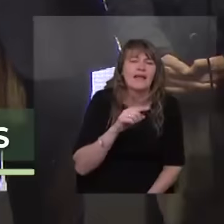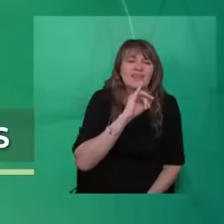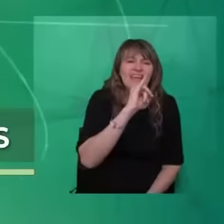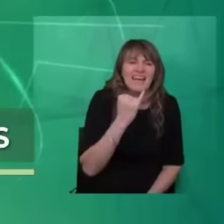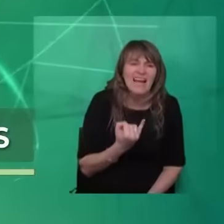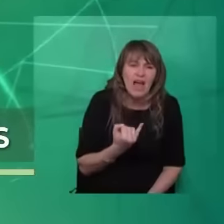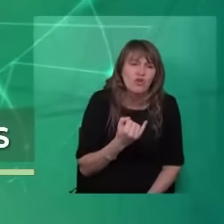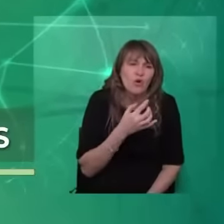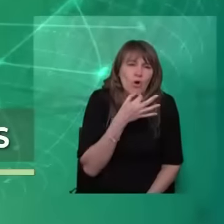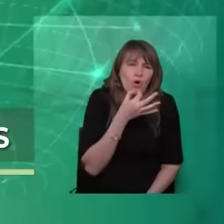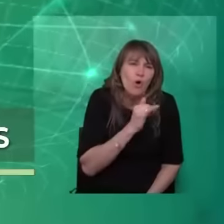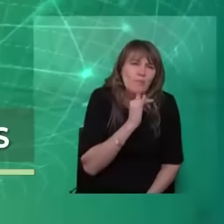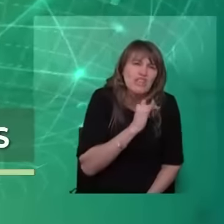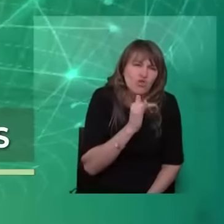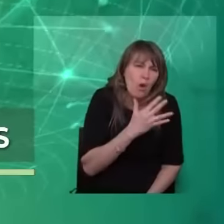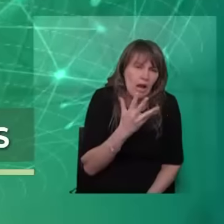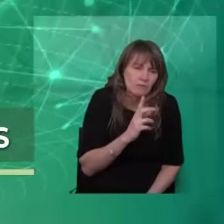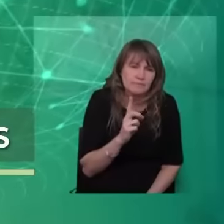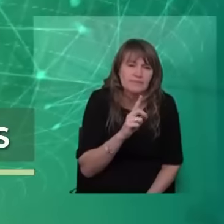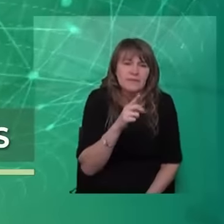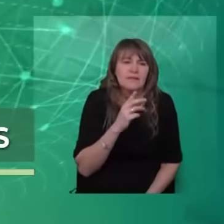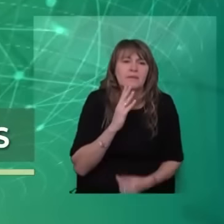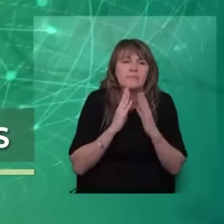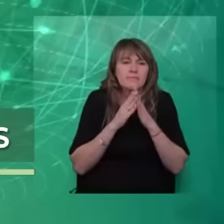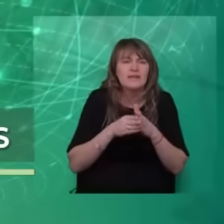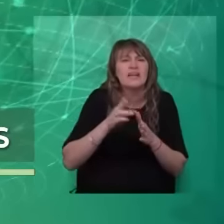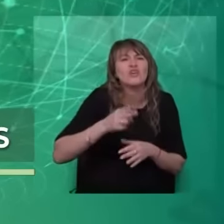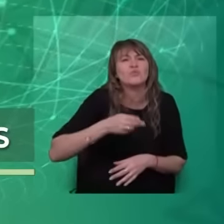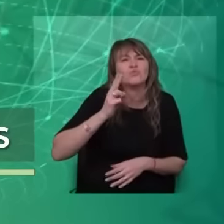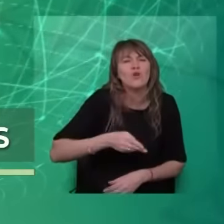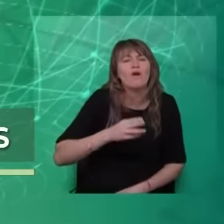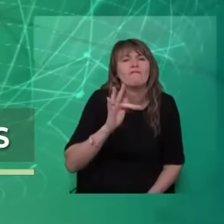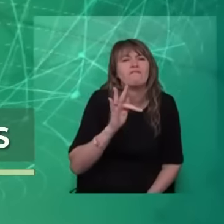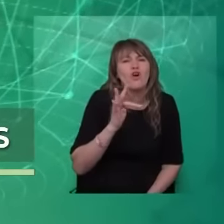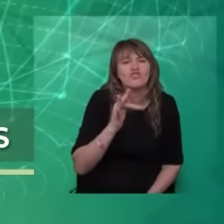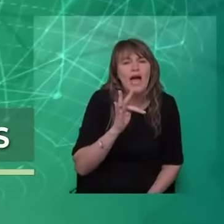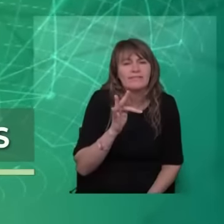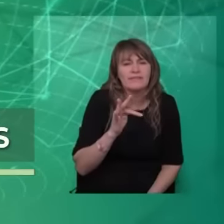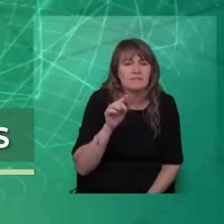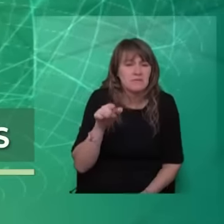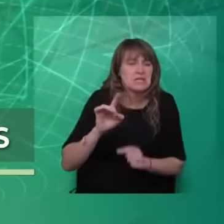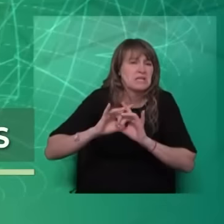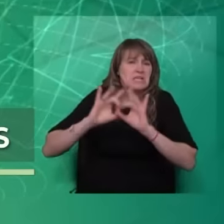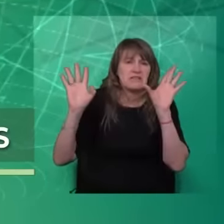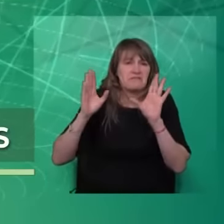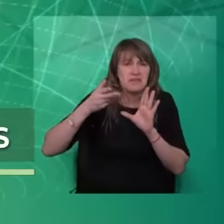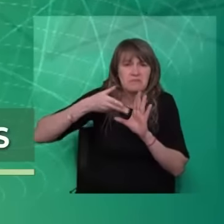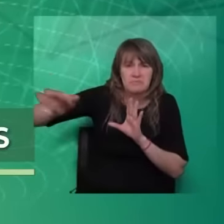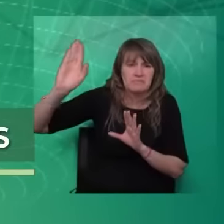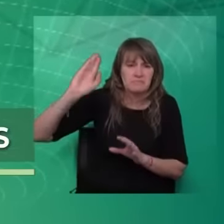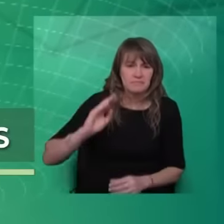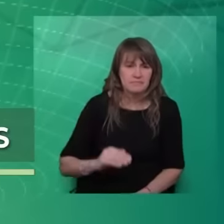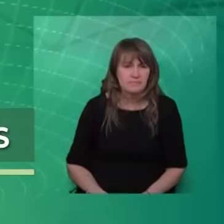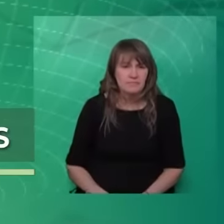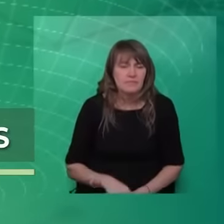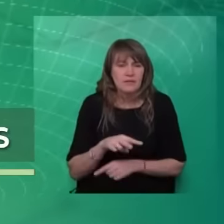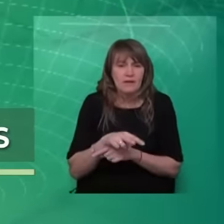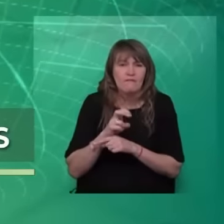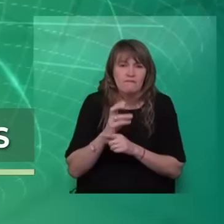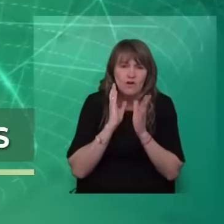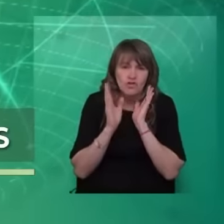hizo mayores comentarios te puedo preguntar por la renuncia de fosati que que opina la libertad libre el alejamiento de fosati motivó diversas